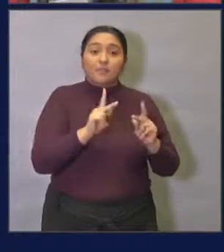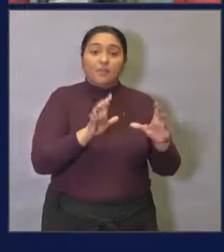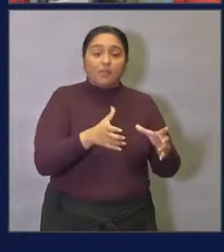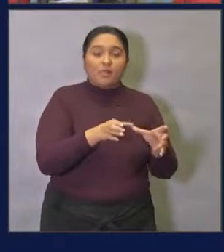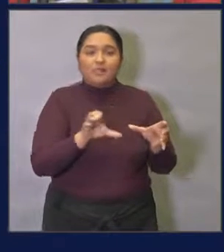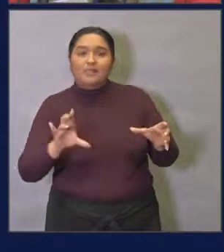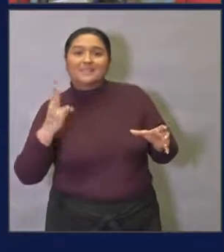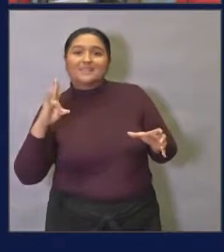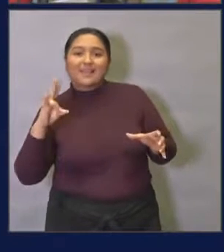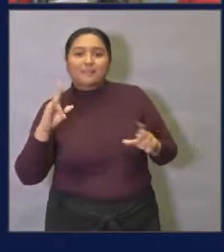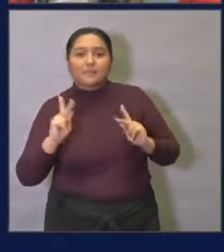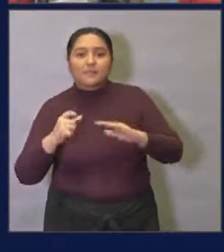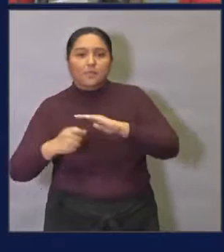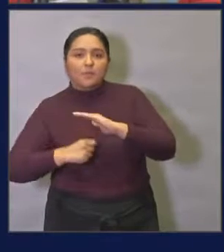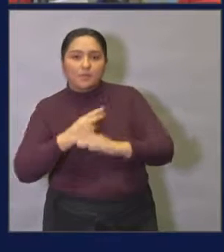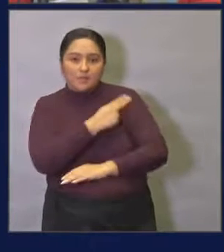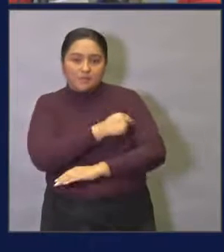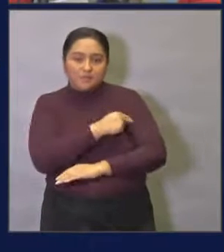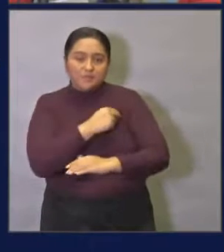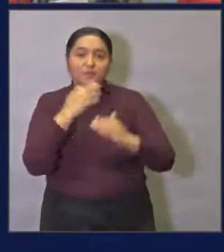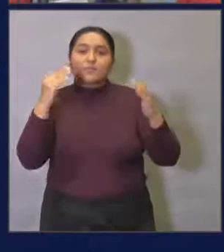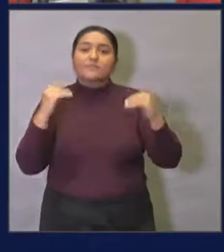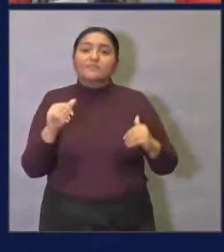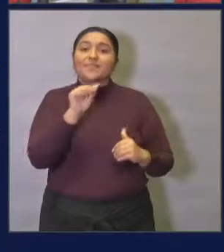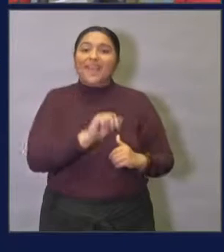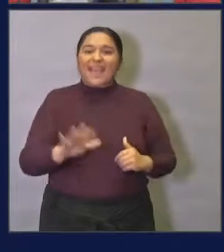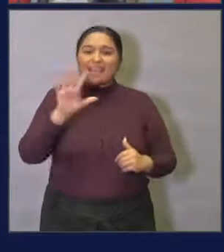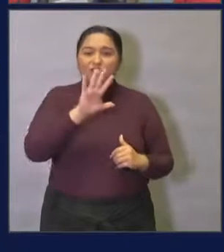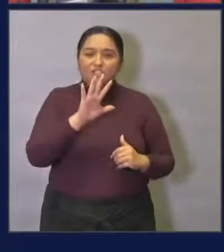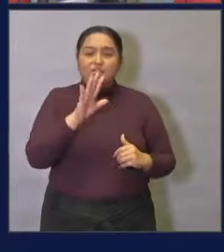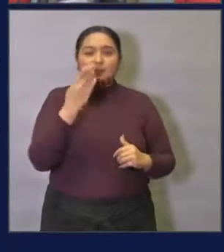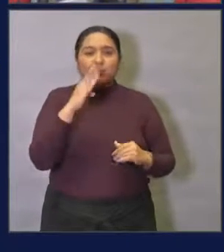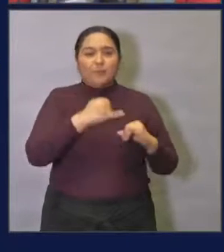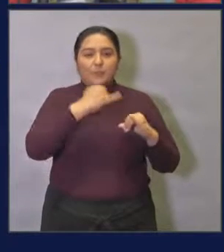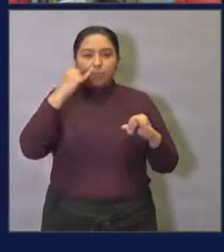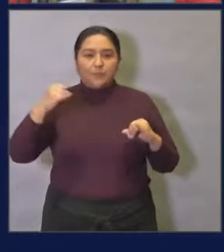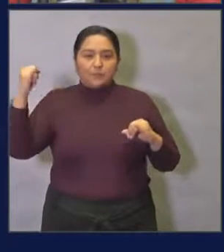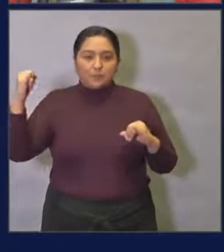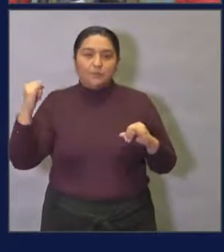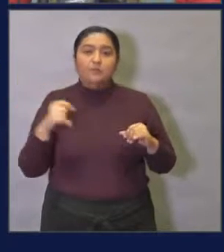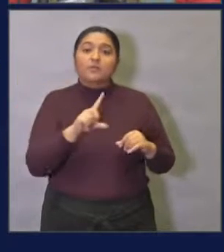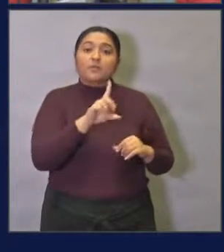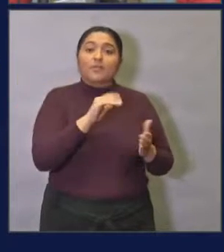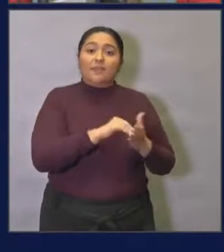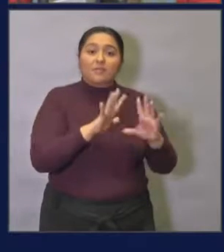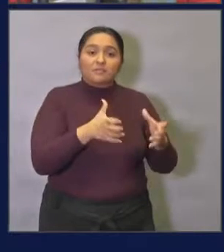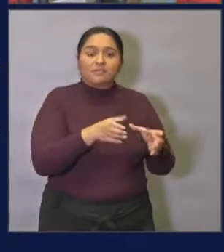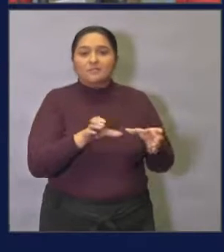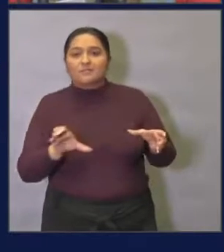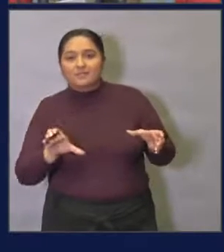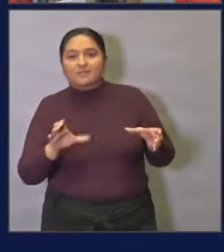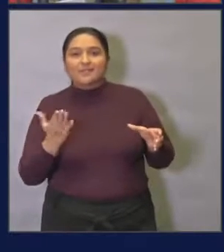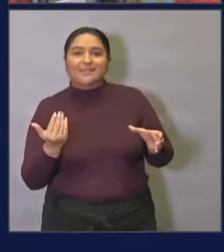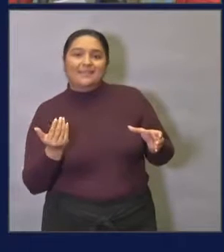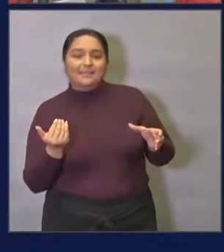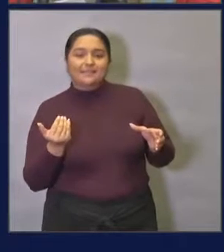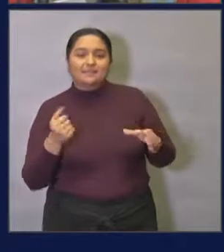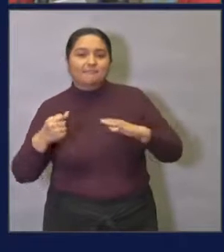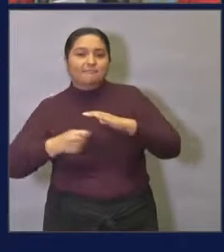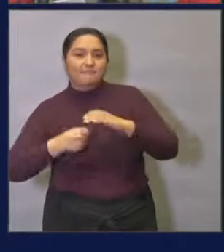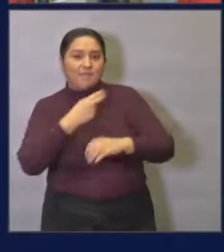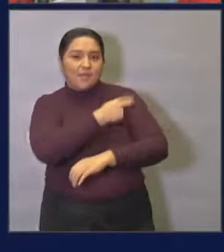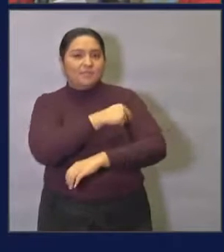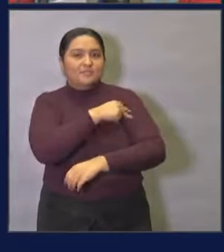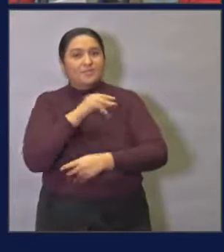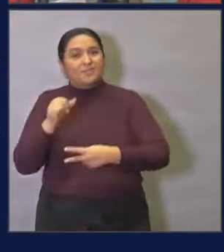y los residentes asiáticos, la línea azul, cuya tasa es de 15 por 100,000, experimentan tasas más bajas